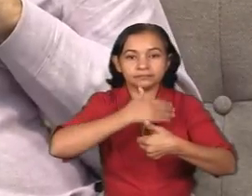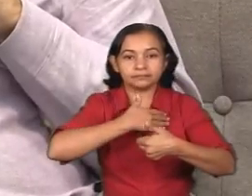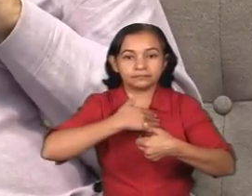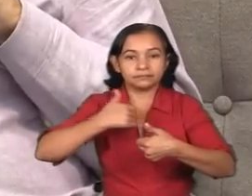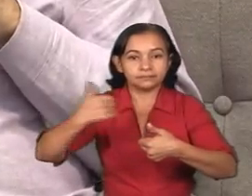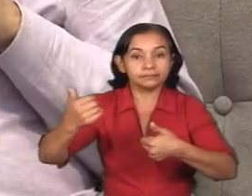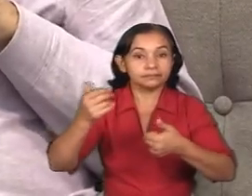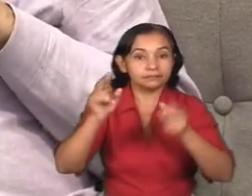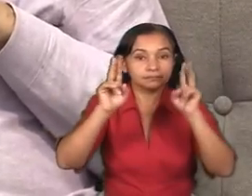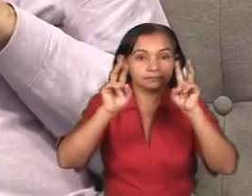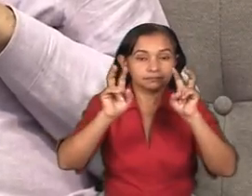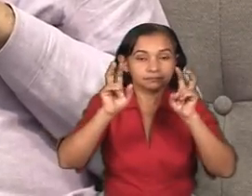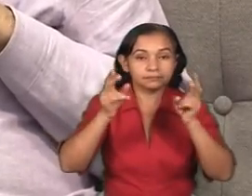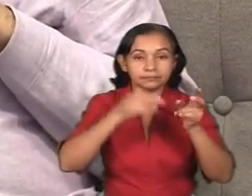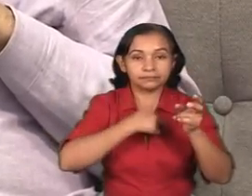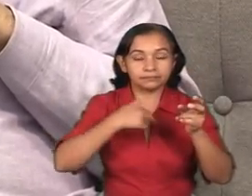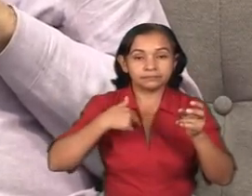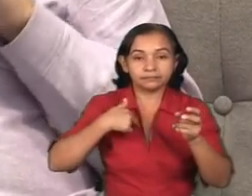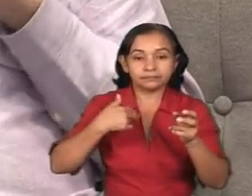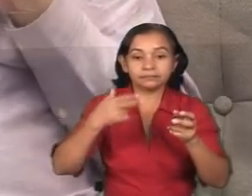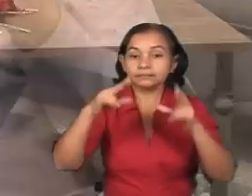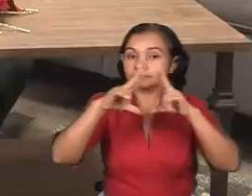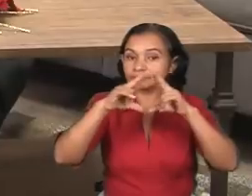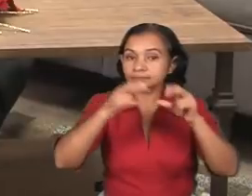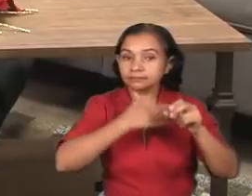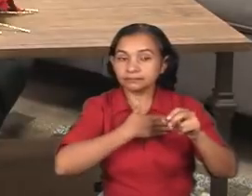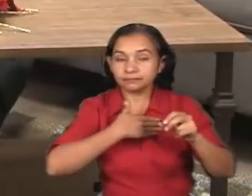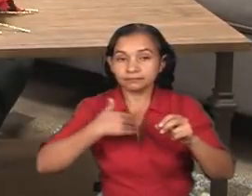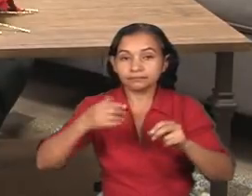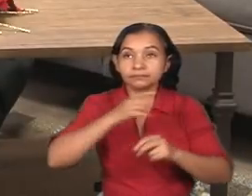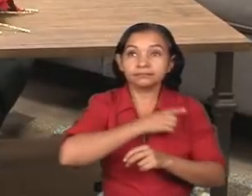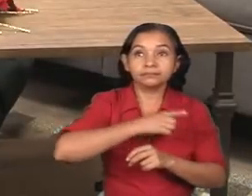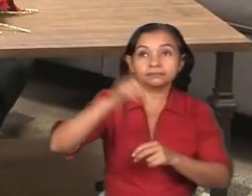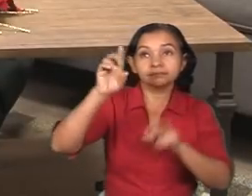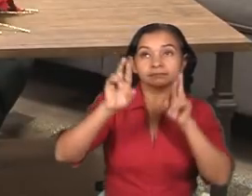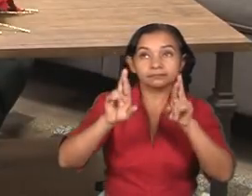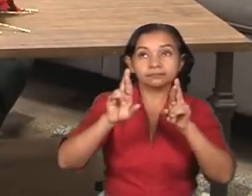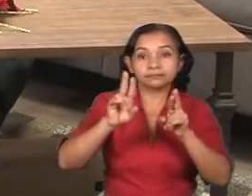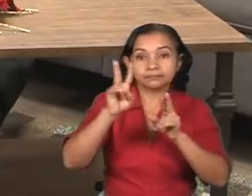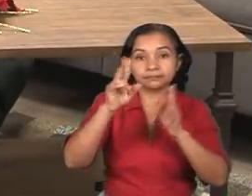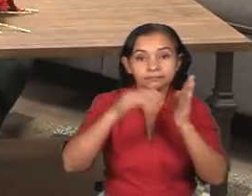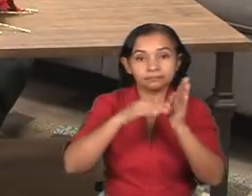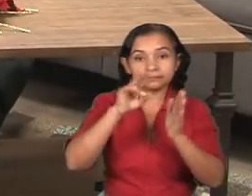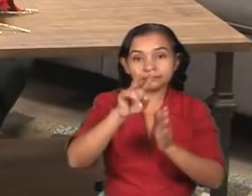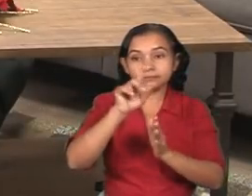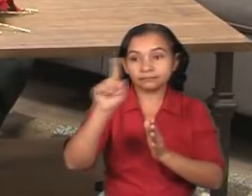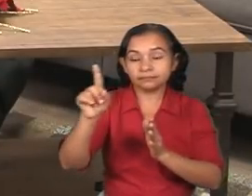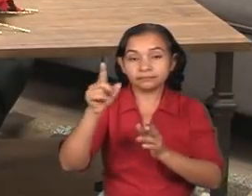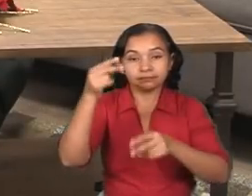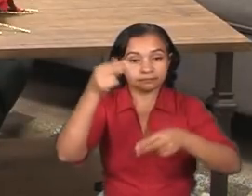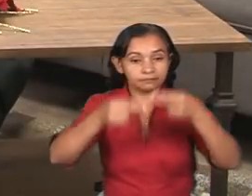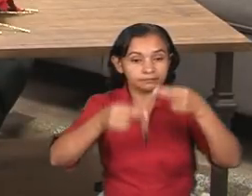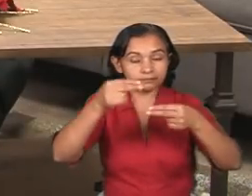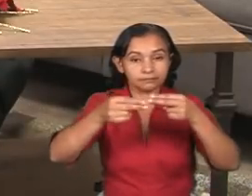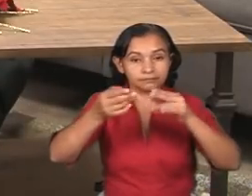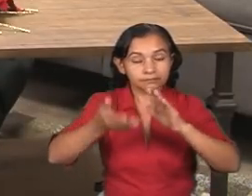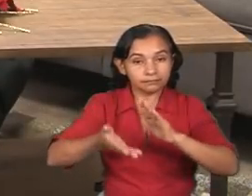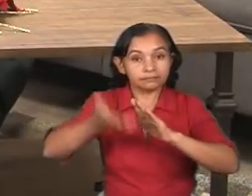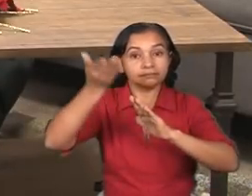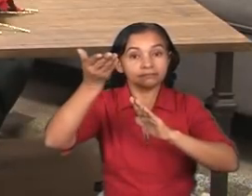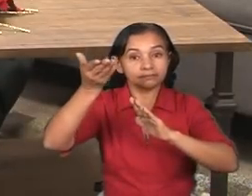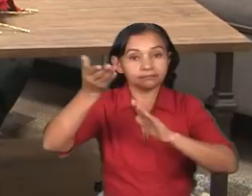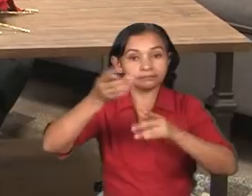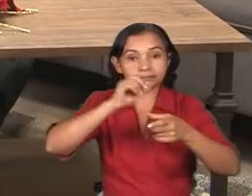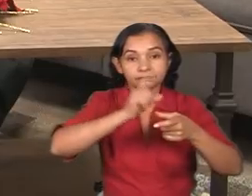en estas materias. Vamos a ser uno de los países, Dios mediante, en el 2021 con unos números de indicadores en